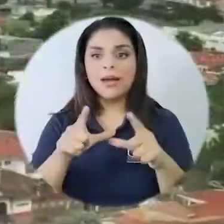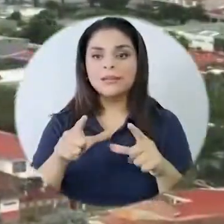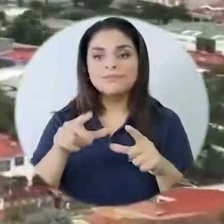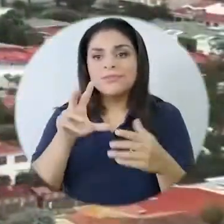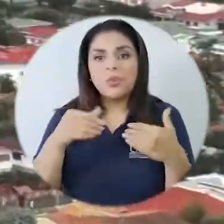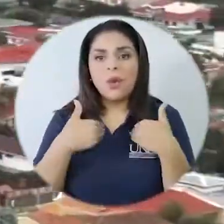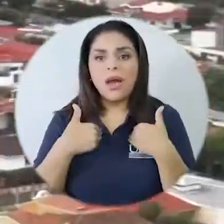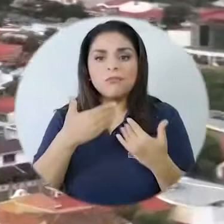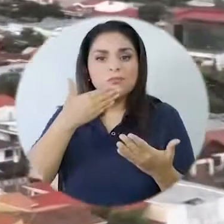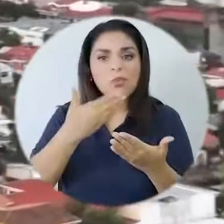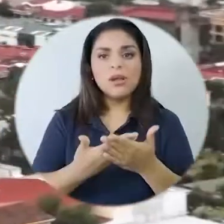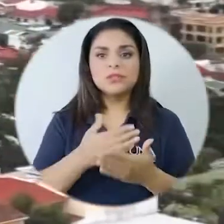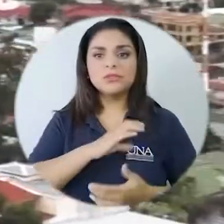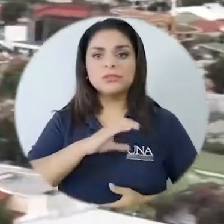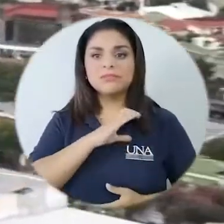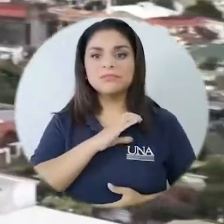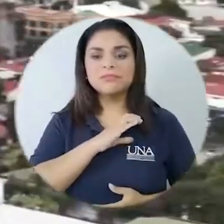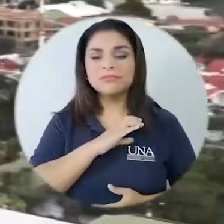óptimas? Efectivamente,